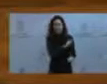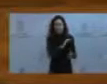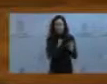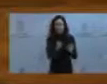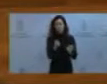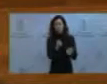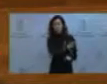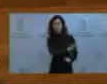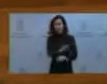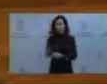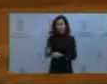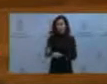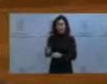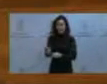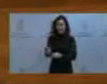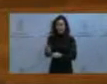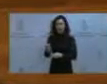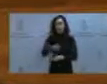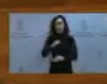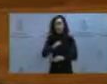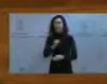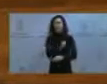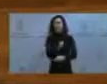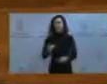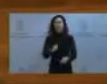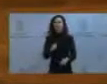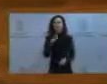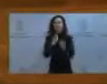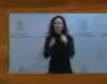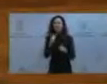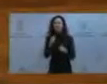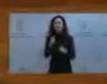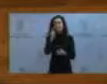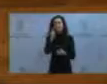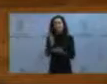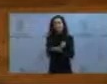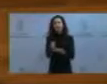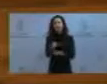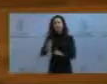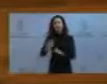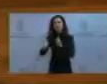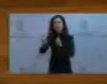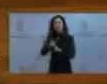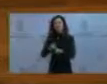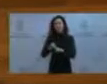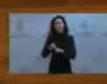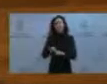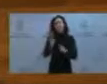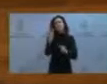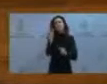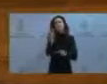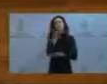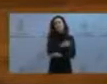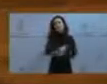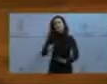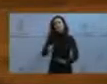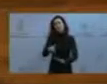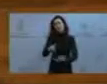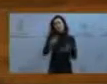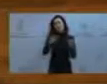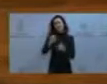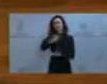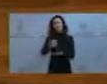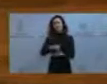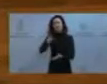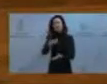esas clínicas privadas consultas y pruebas diagnósticas por valor de 3.600.000 euros y en